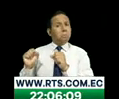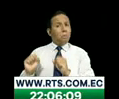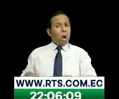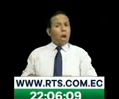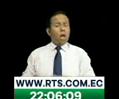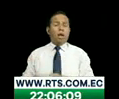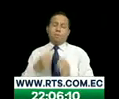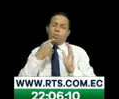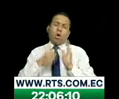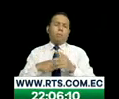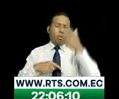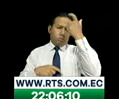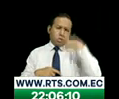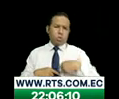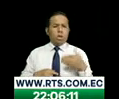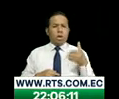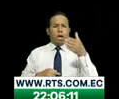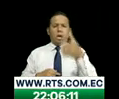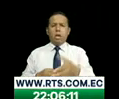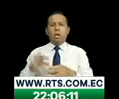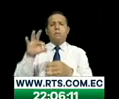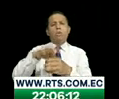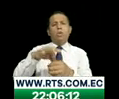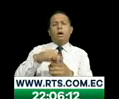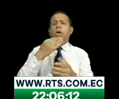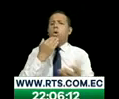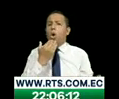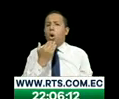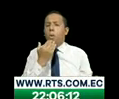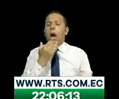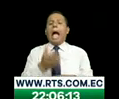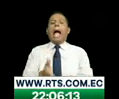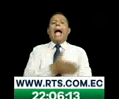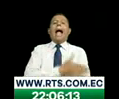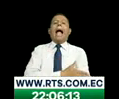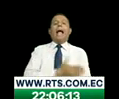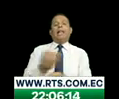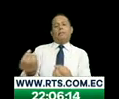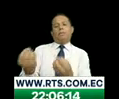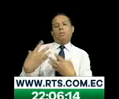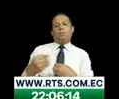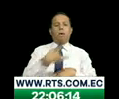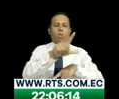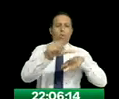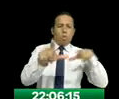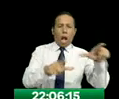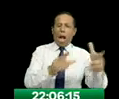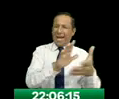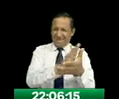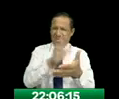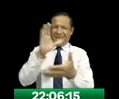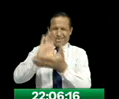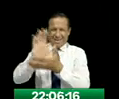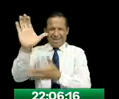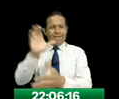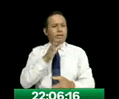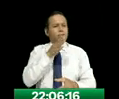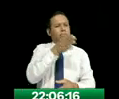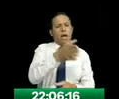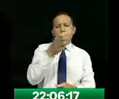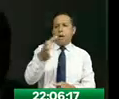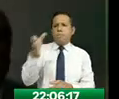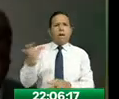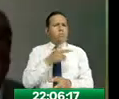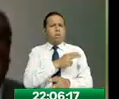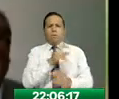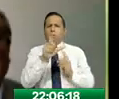de votación, y para eso son precisamente las decisiones que se retoman respecto a este tema de la zonificación, y considerando que esta es una